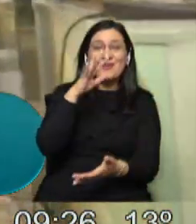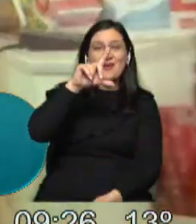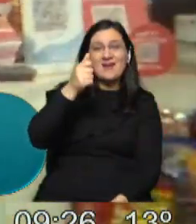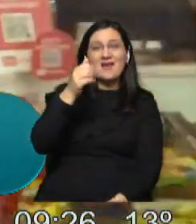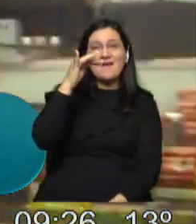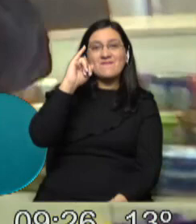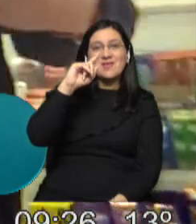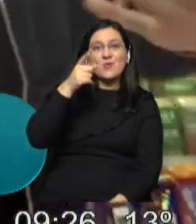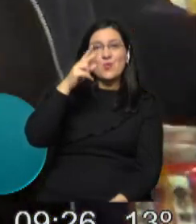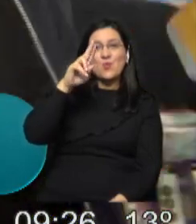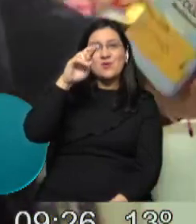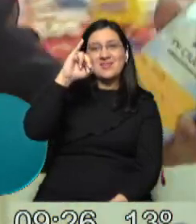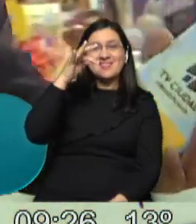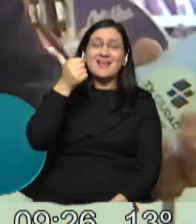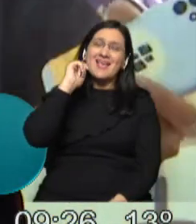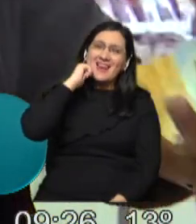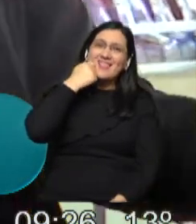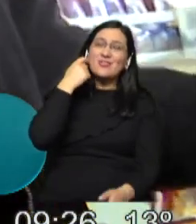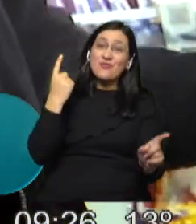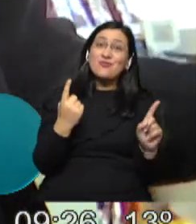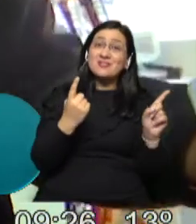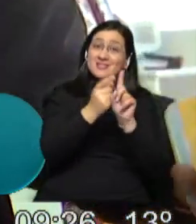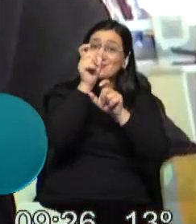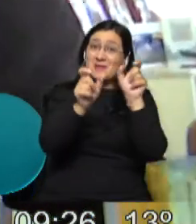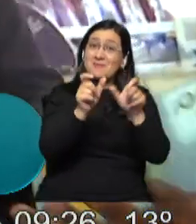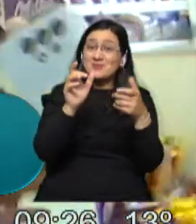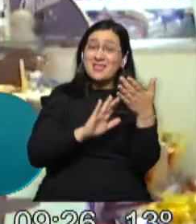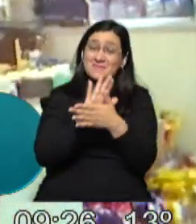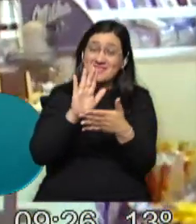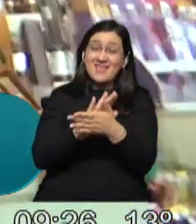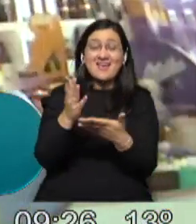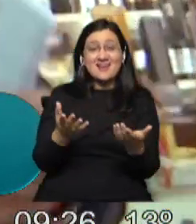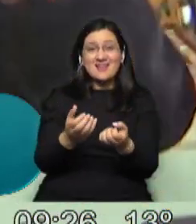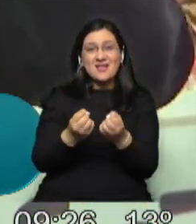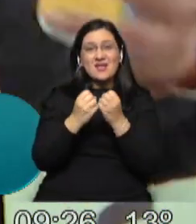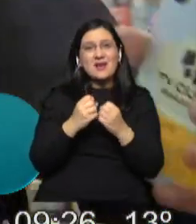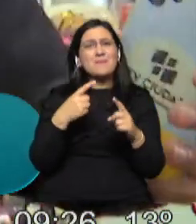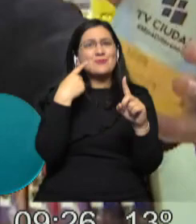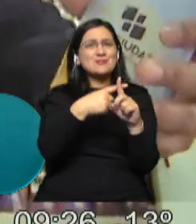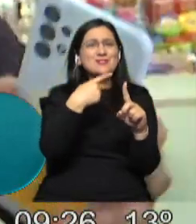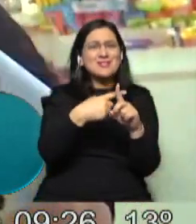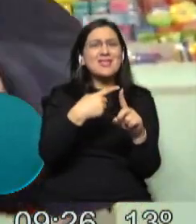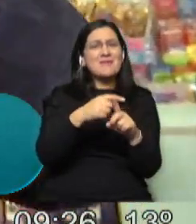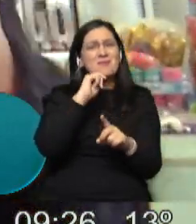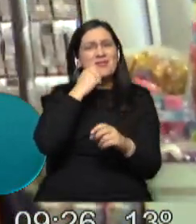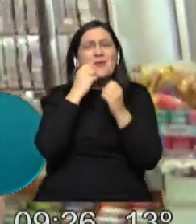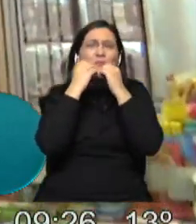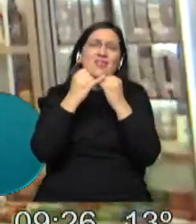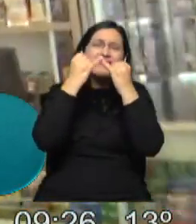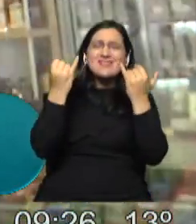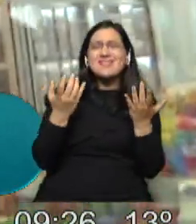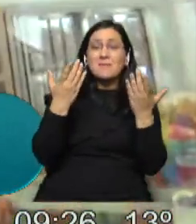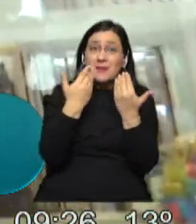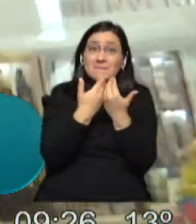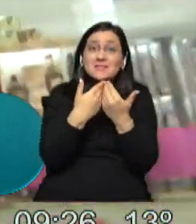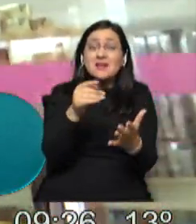trabajando en la estación de servicio. Qué lindo, Fito, es encontrarse con esta gente en la mañana, ¿no? El buen ánimo, ¿no? La frescura del buen día. Para